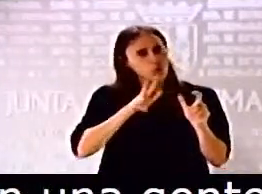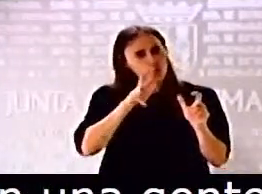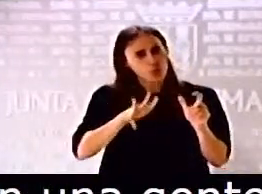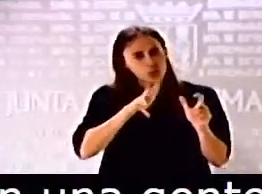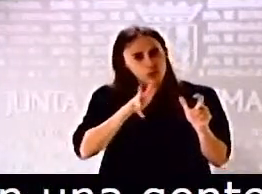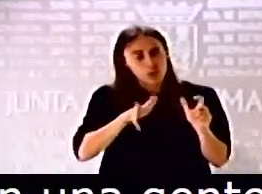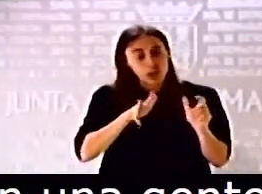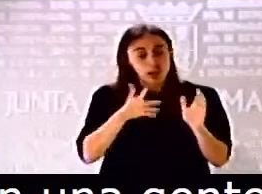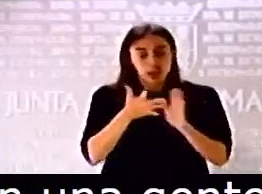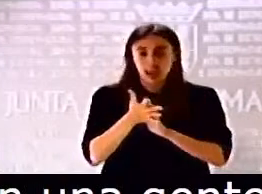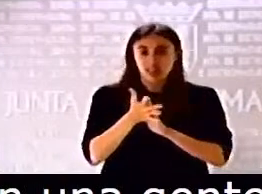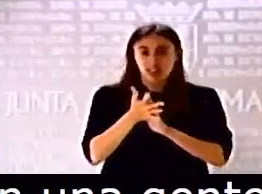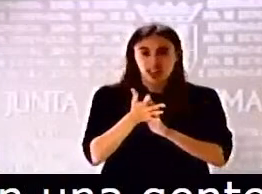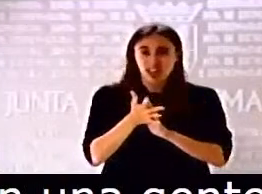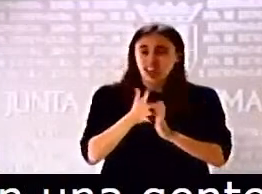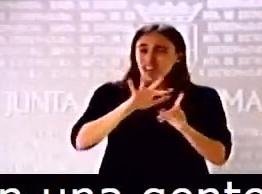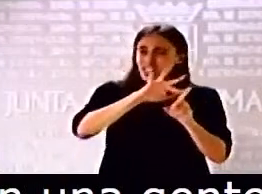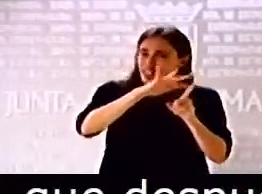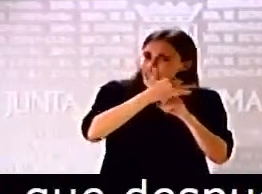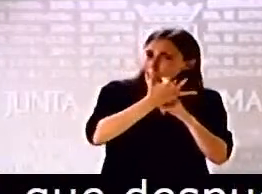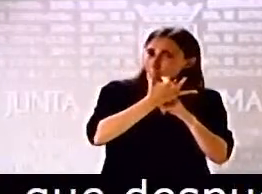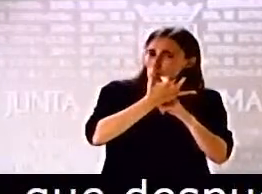que después de lo que llevan pasado,